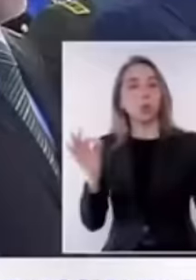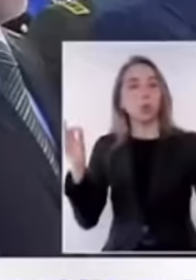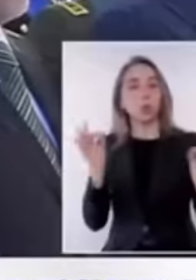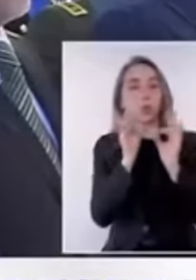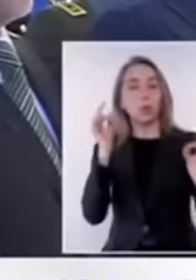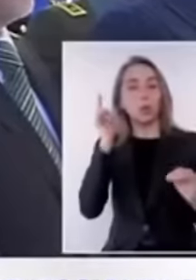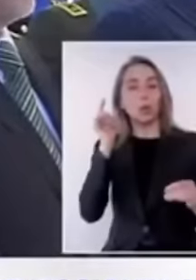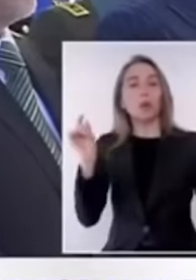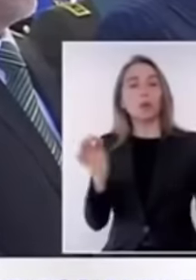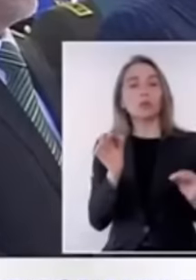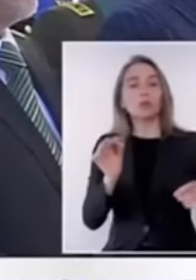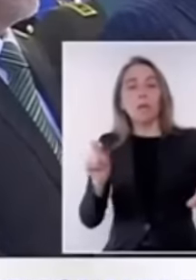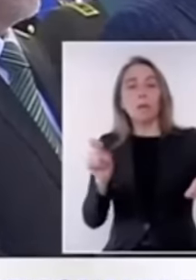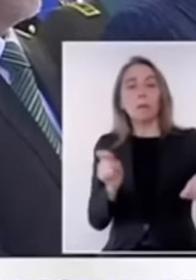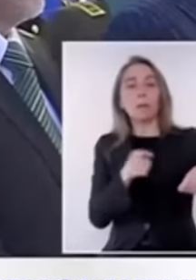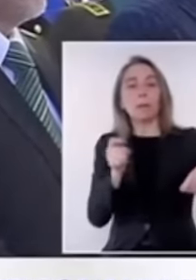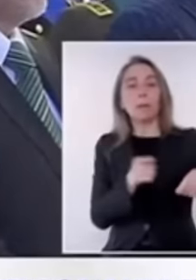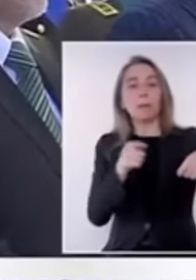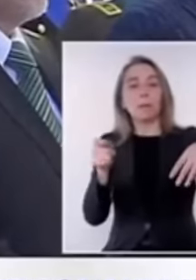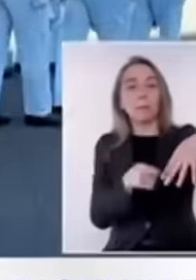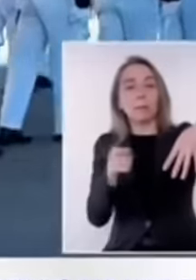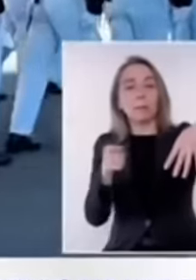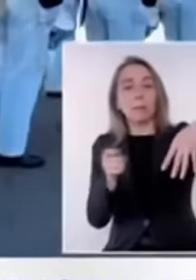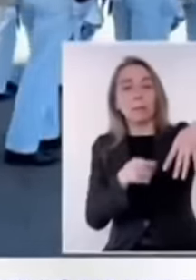Eso que llevan atrás no es un corvo. ¿Qué vendría a ser?